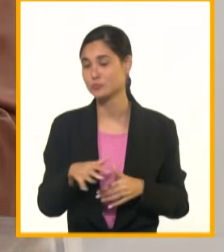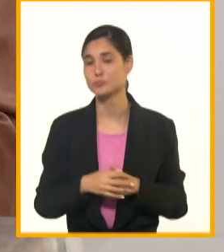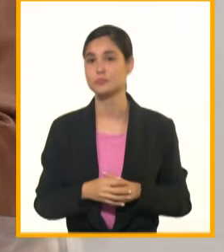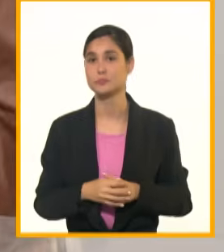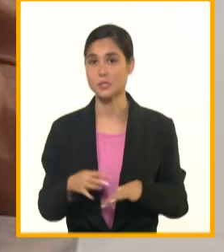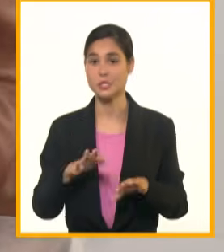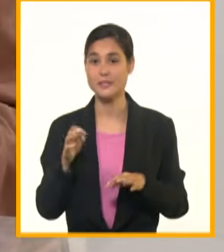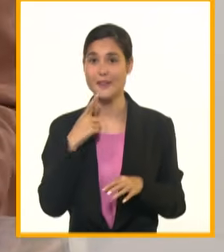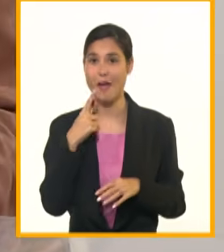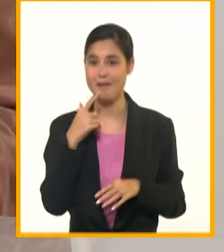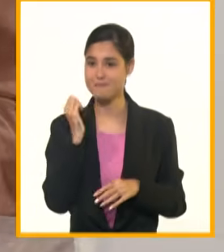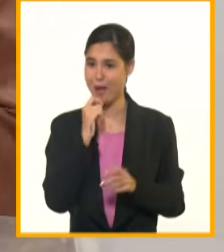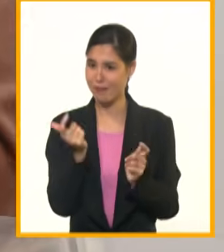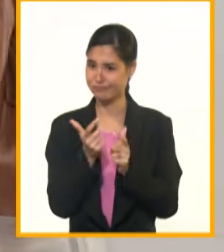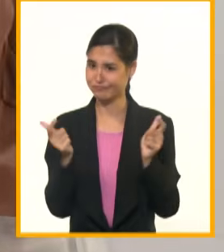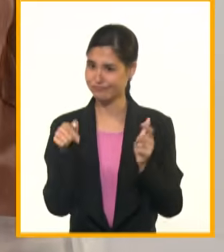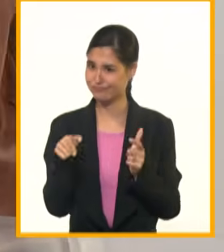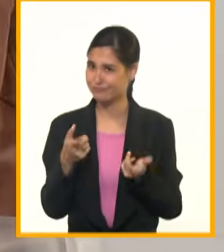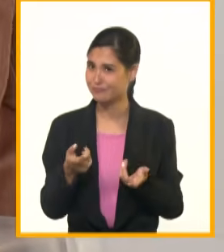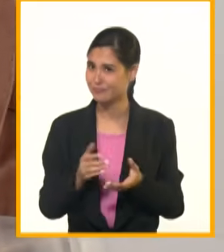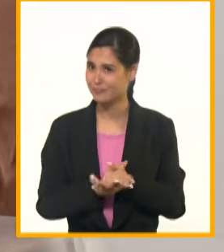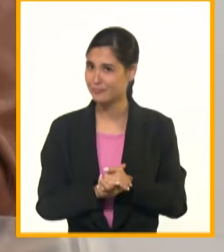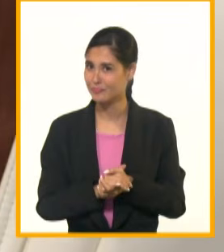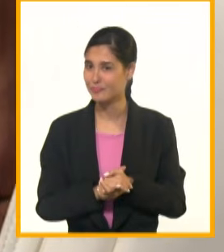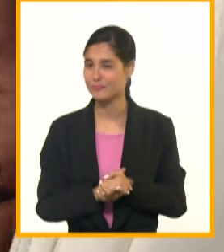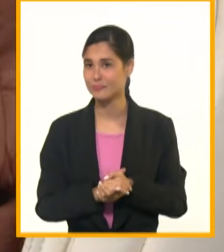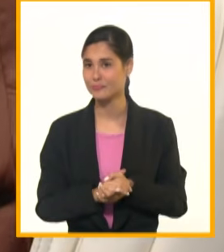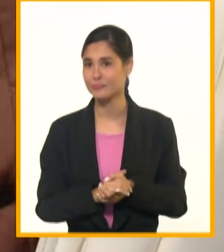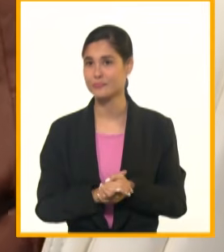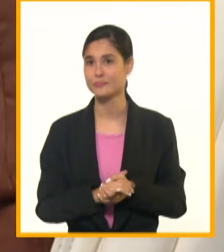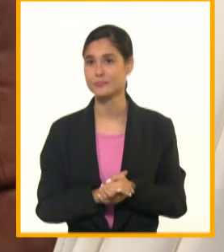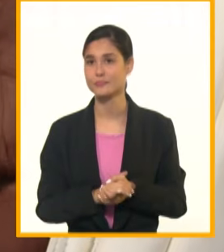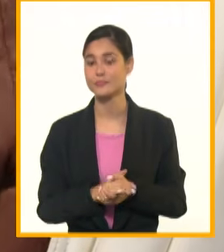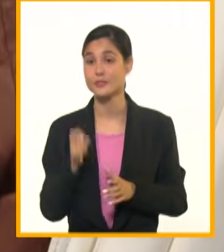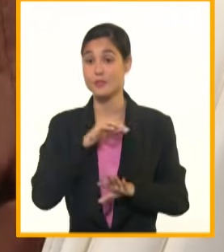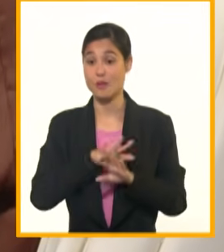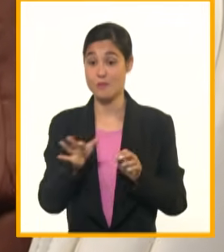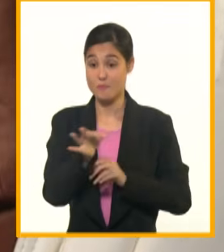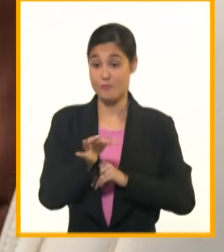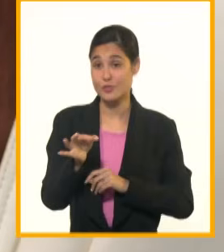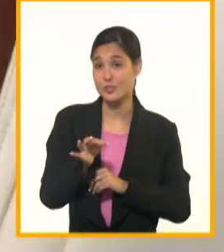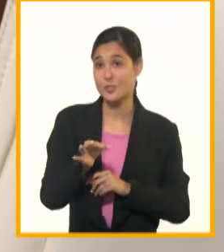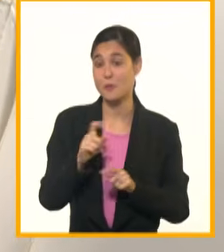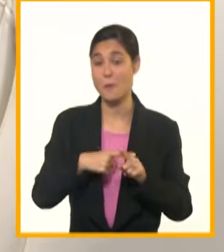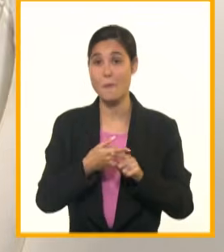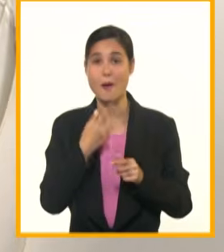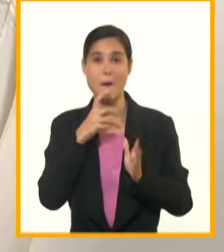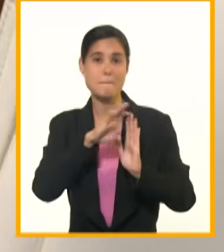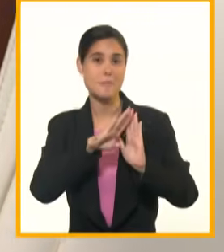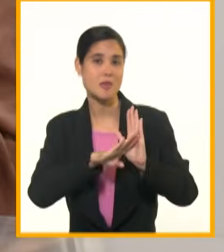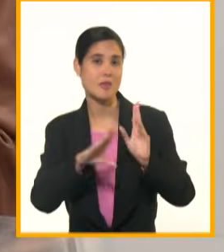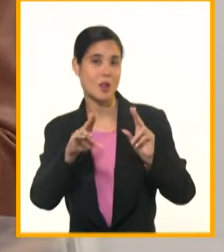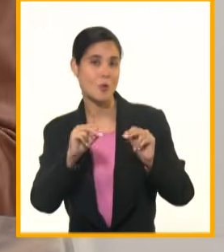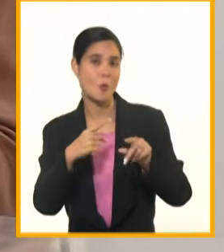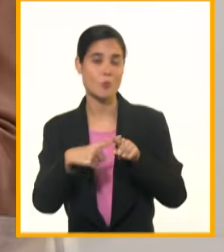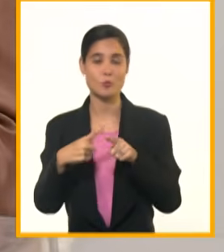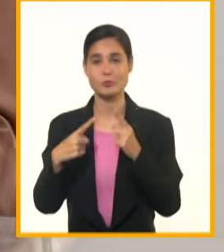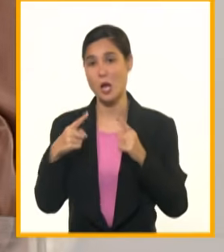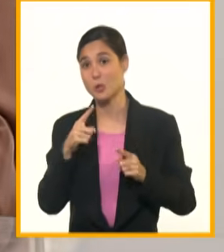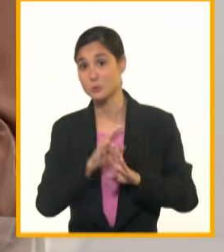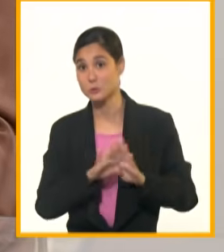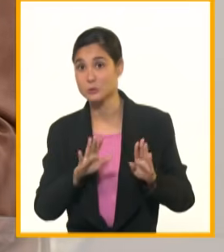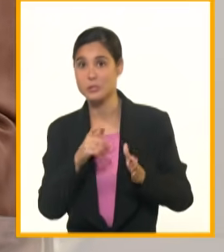seguir creciendo, es decir que tener superávit también te da ventaja, ya como municipio, además las nuevas medidas que se están tomando. Por tanto, el